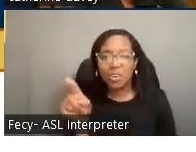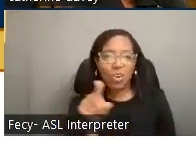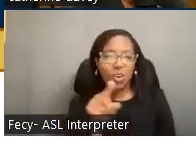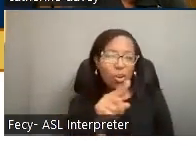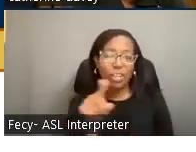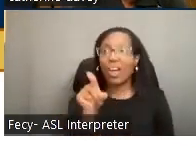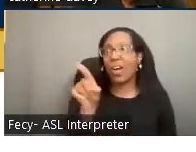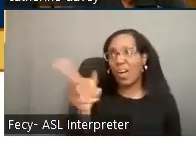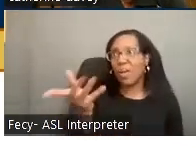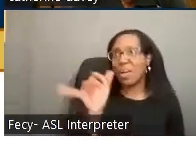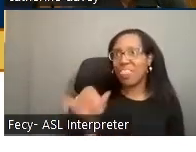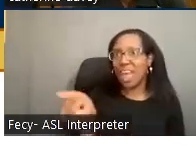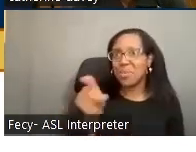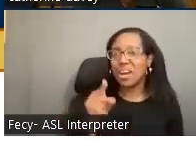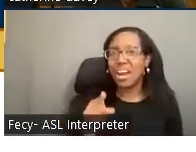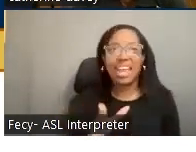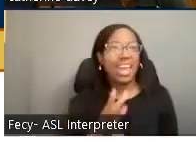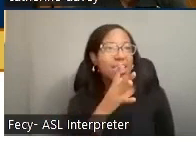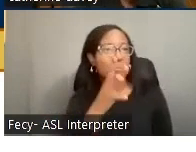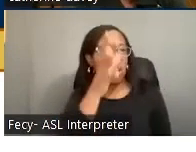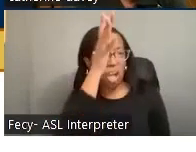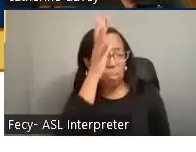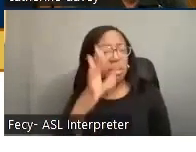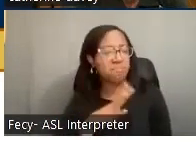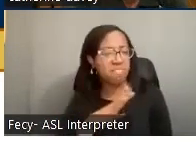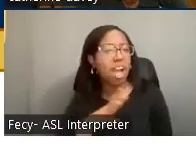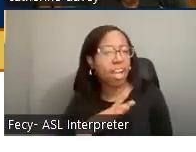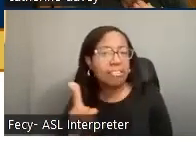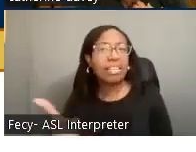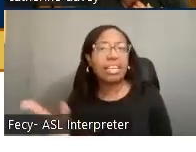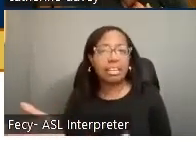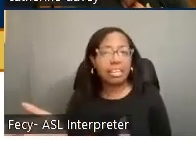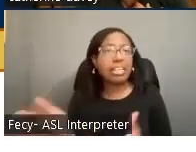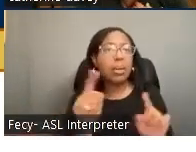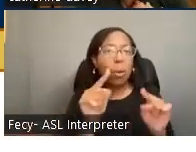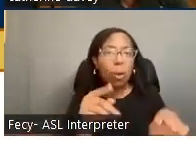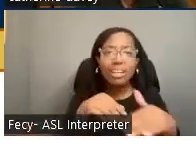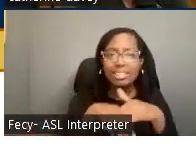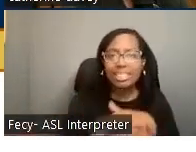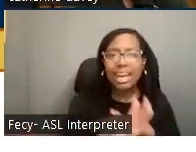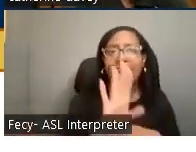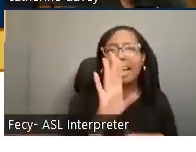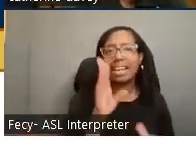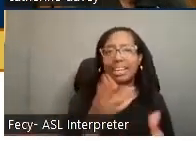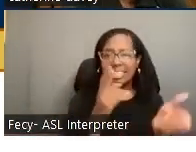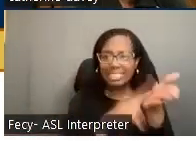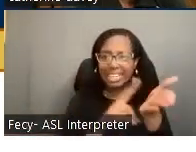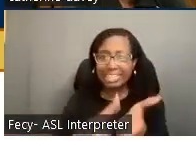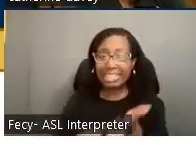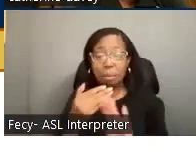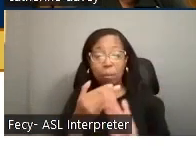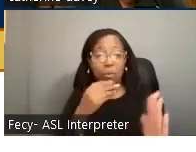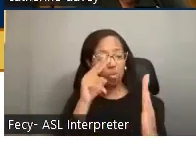familia, escogen un carro, tu papá tal vez chequea el carro, tu mamá lee el contrato, bueno, en mi